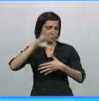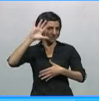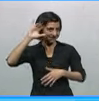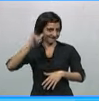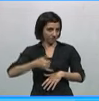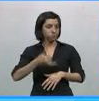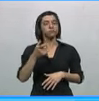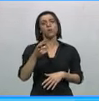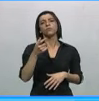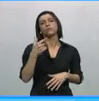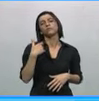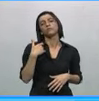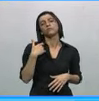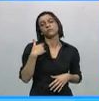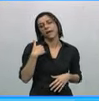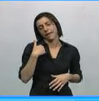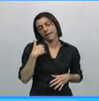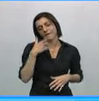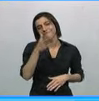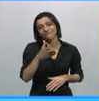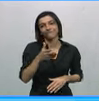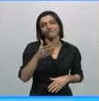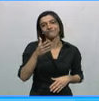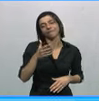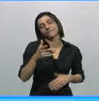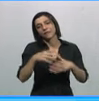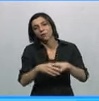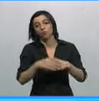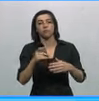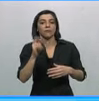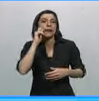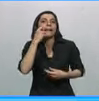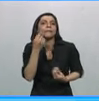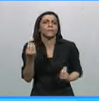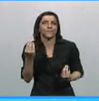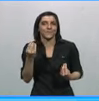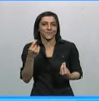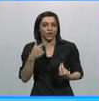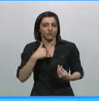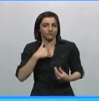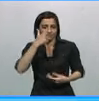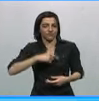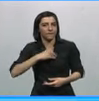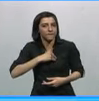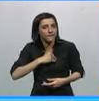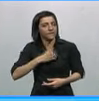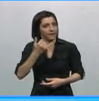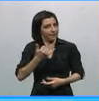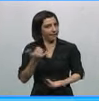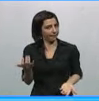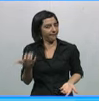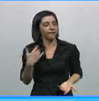algo que uno como creyente y realmente que fue algo realmente